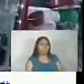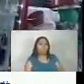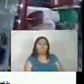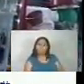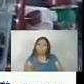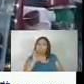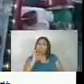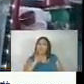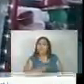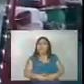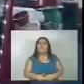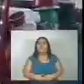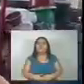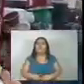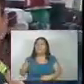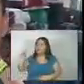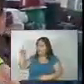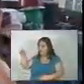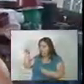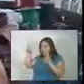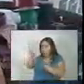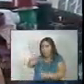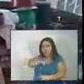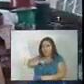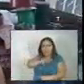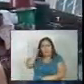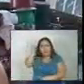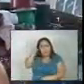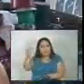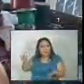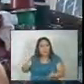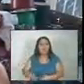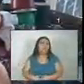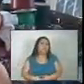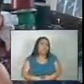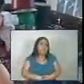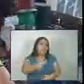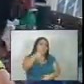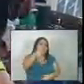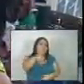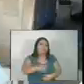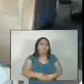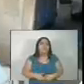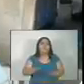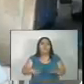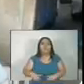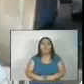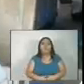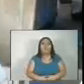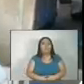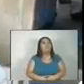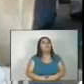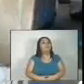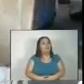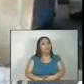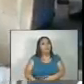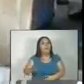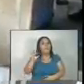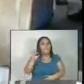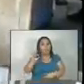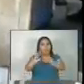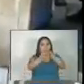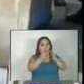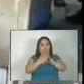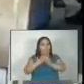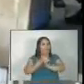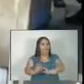sí, ha mejorado el comercio. ¿Y personalmente en el tema de seguridad, cómo está? Sí, está bien, pasan bastante aquí los... Porque ha mejorado bastante la colonia